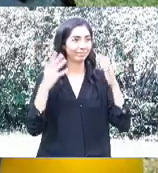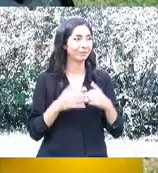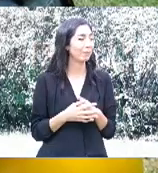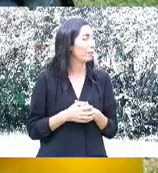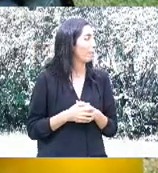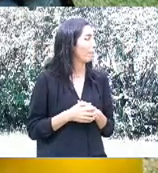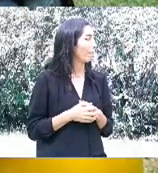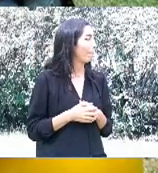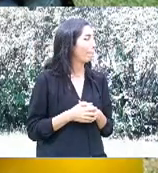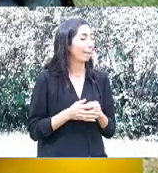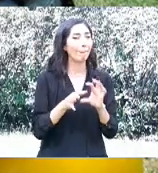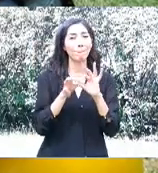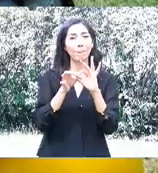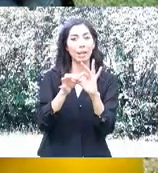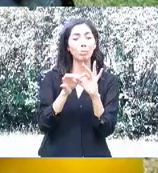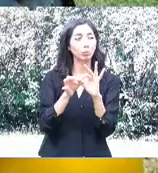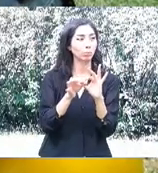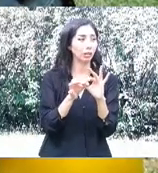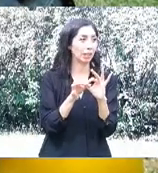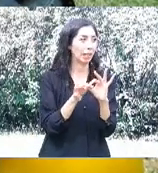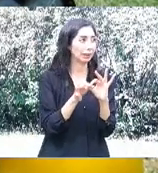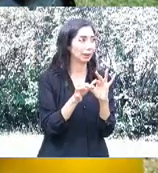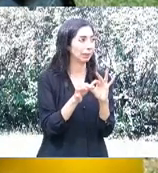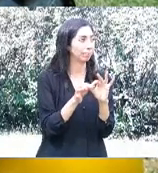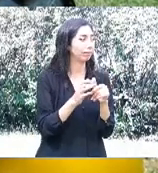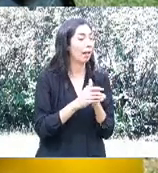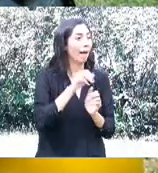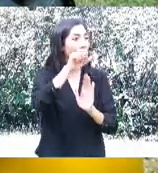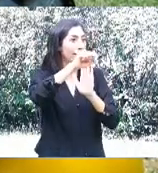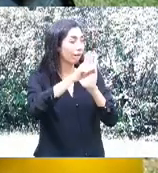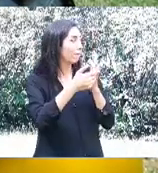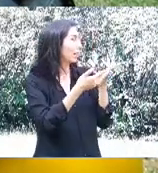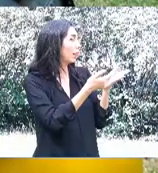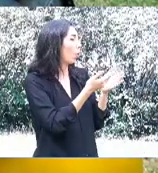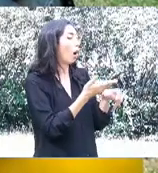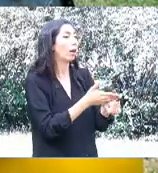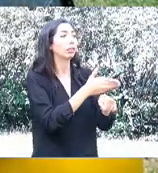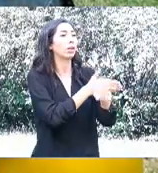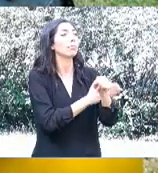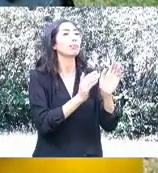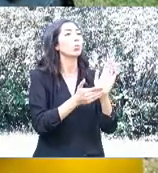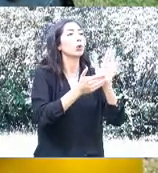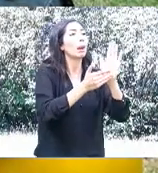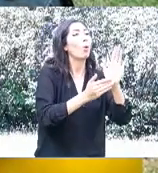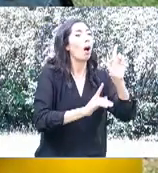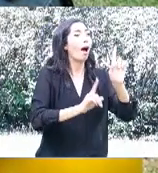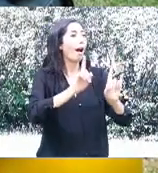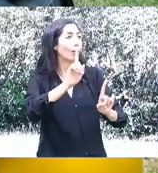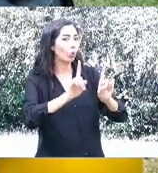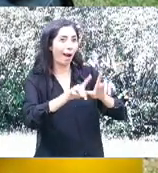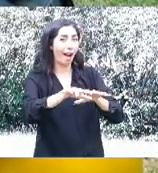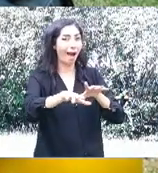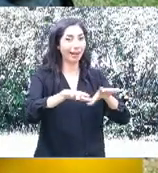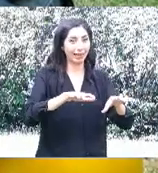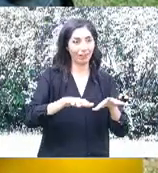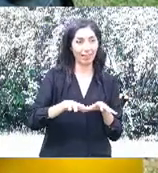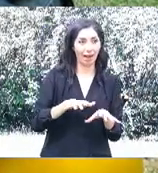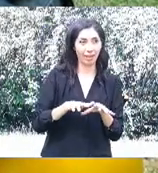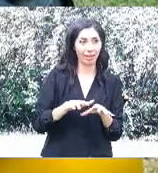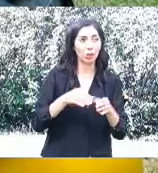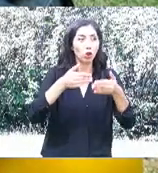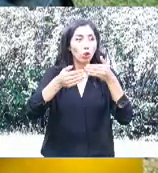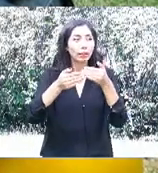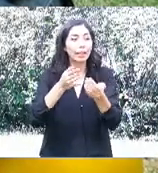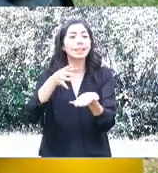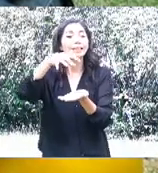dirección Muchas gracias en el video mostramos algunas de las actividades que hemos desarrollado en el centro